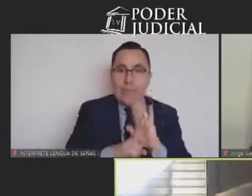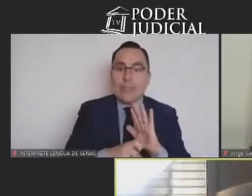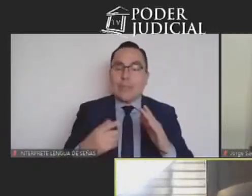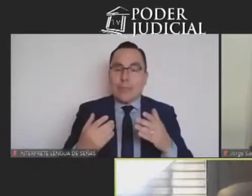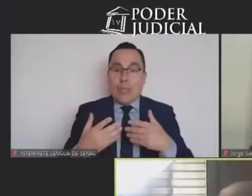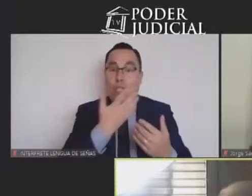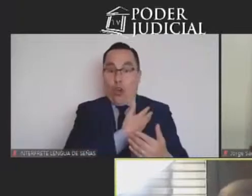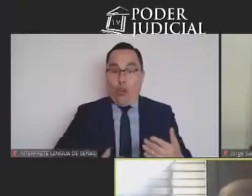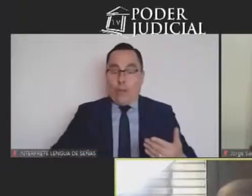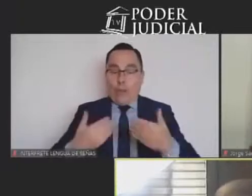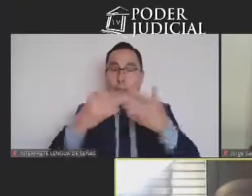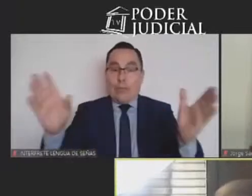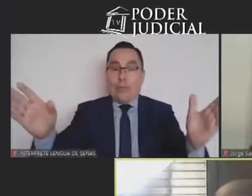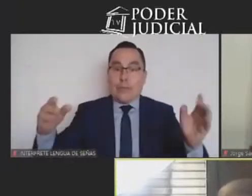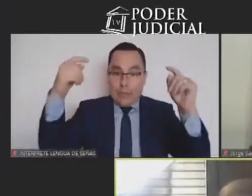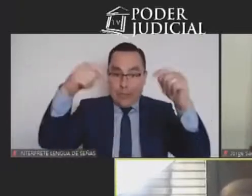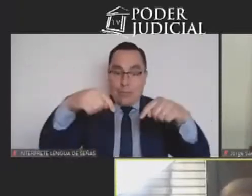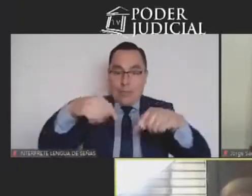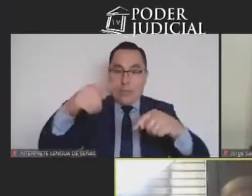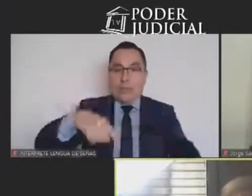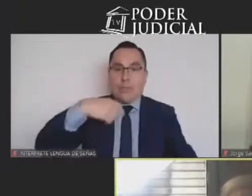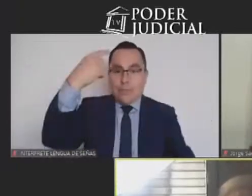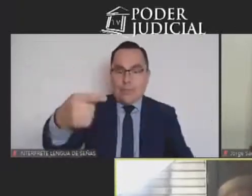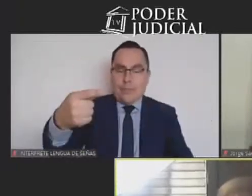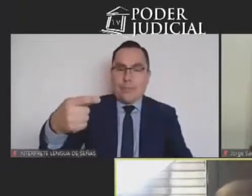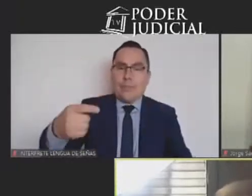está celebrando para el periodo